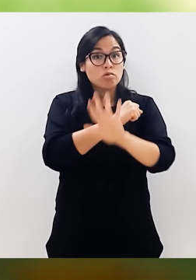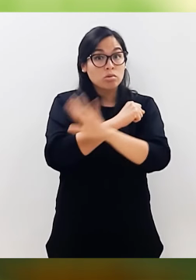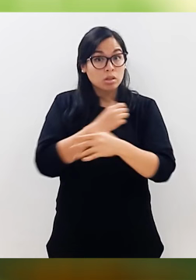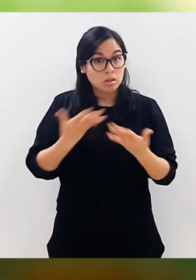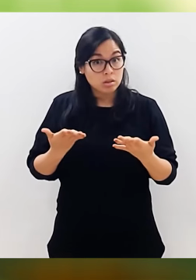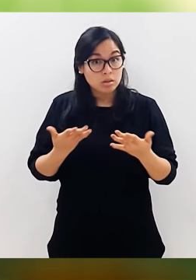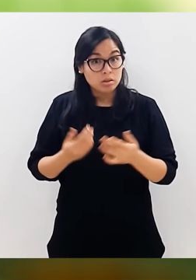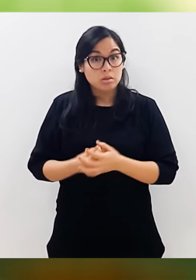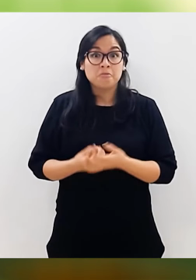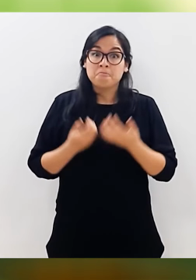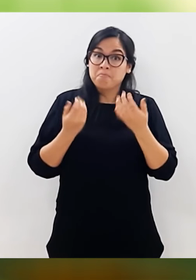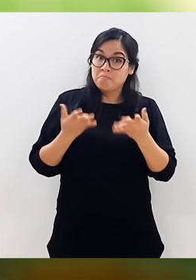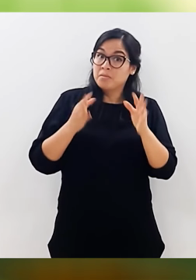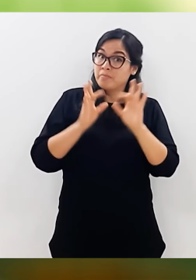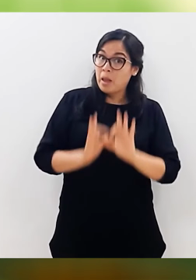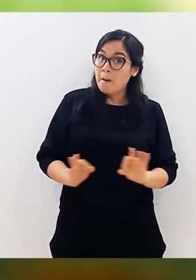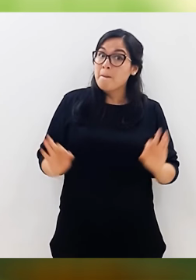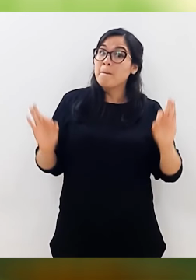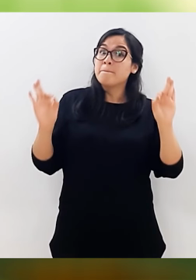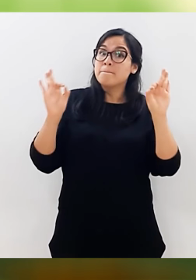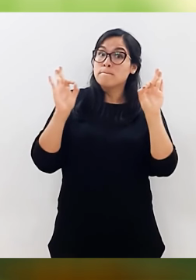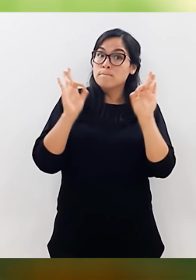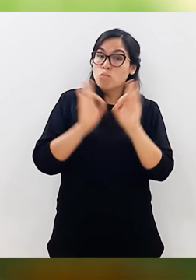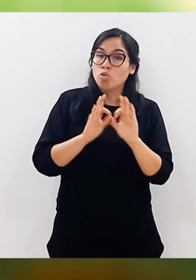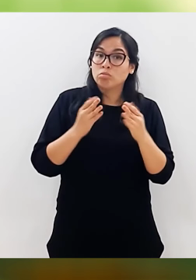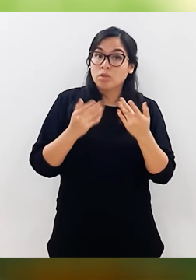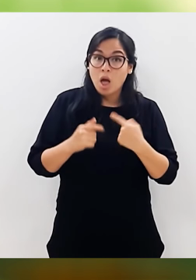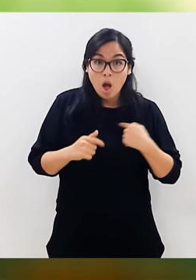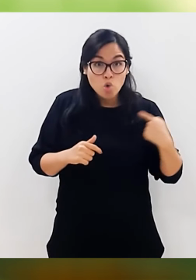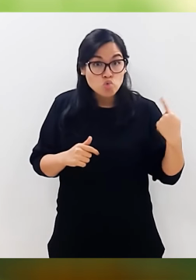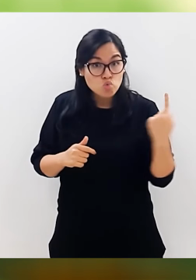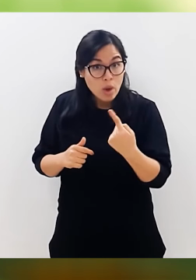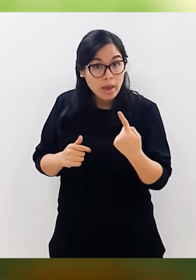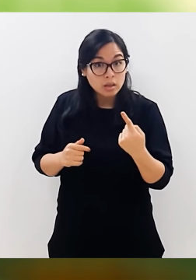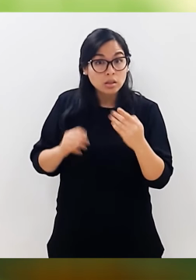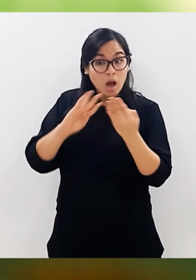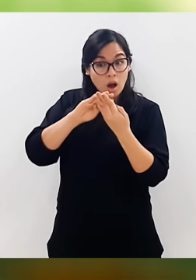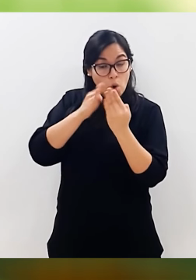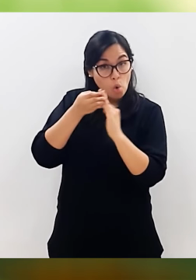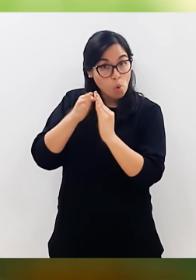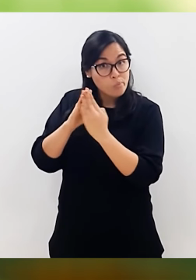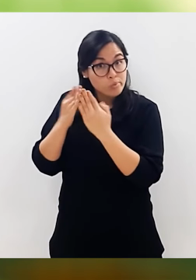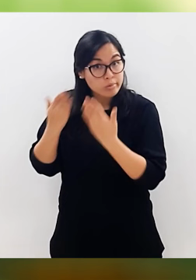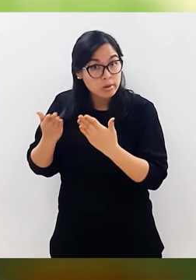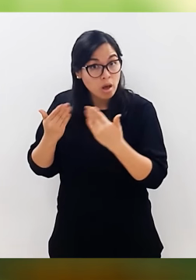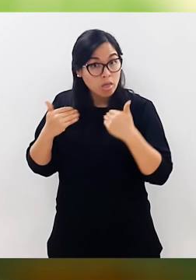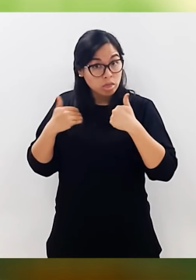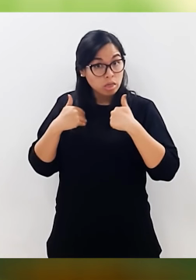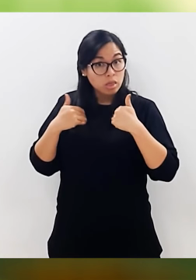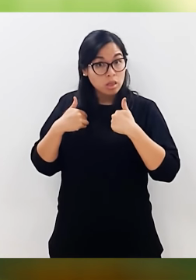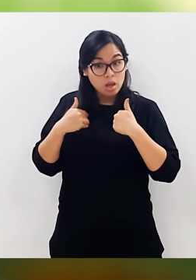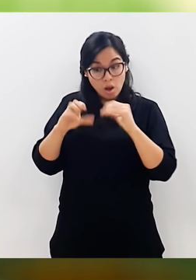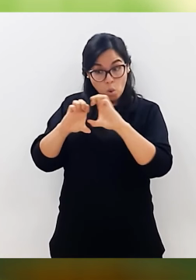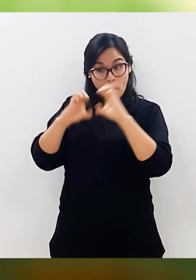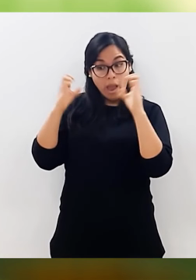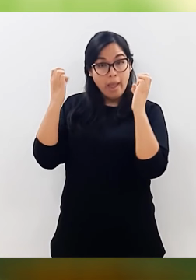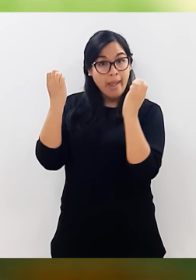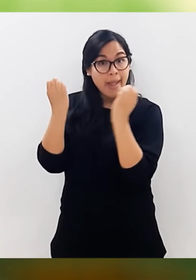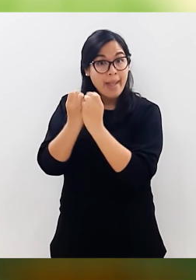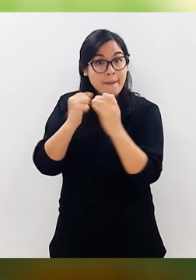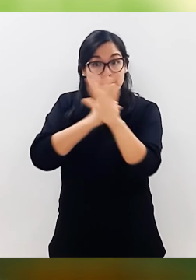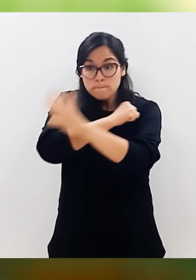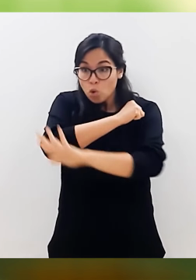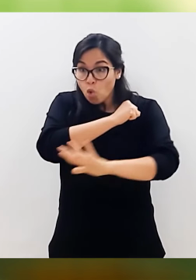¿Vieron? Es muy importante que nuestra comunidad tenga un equipo de